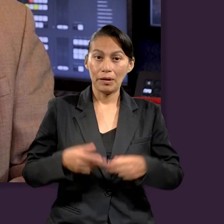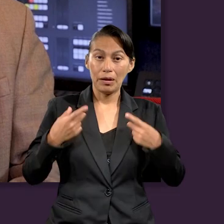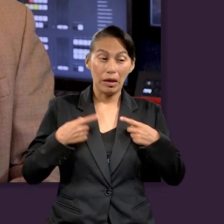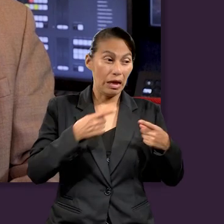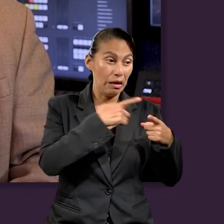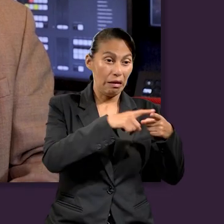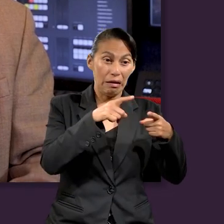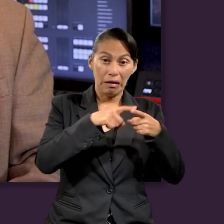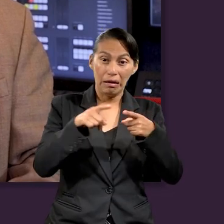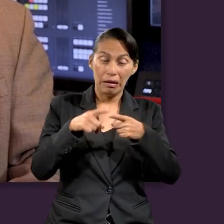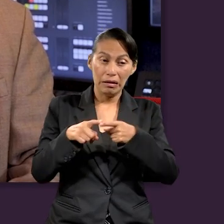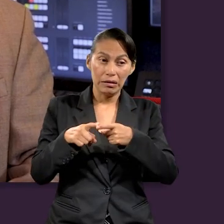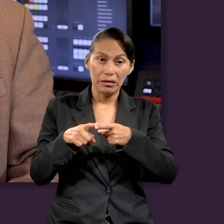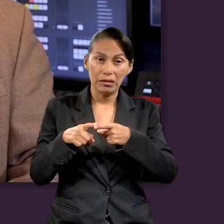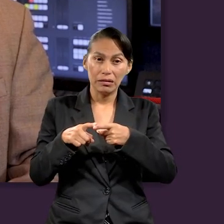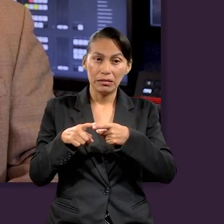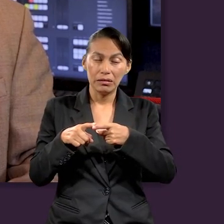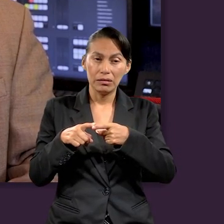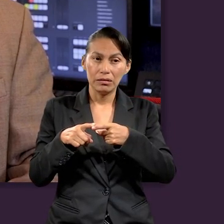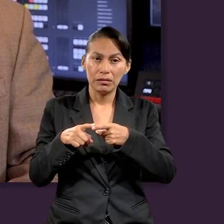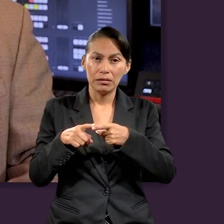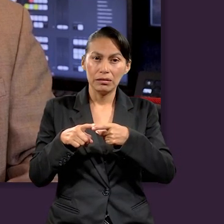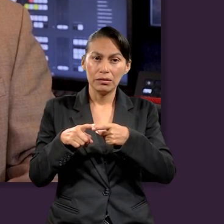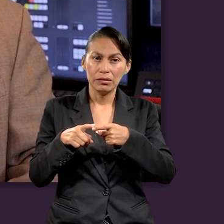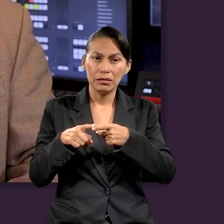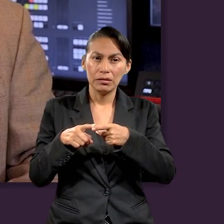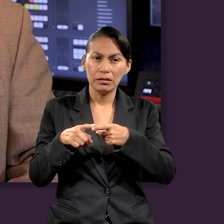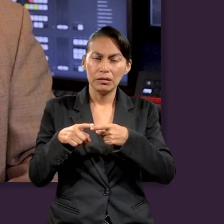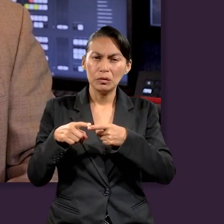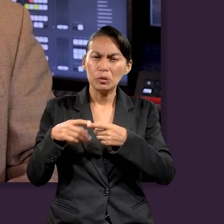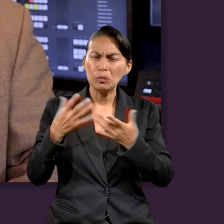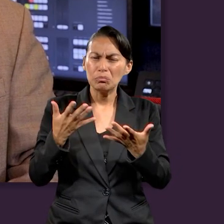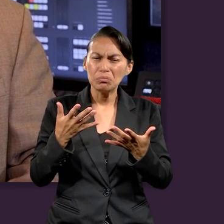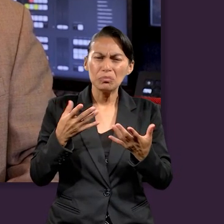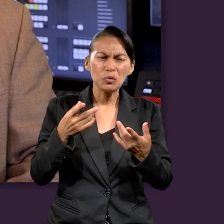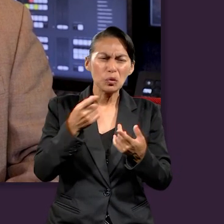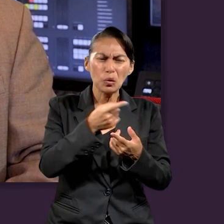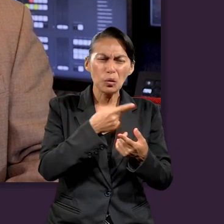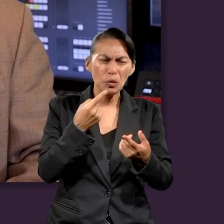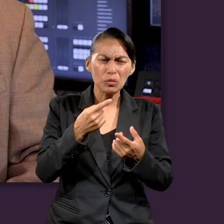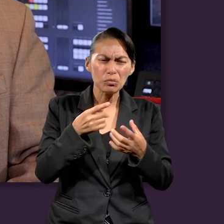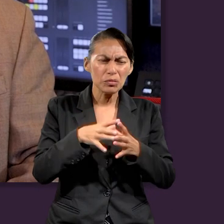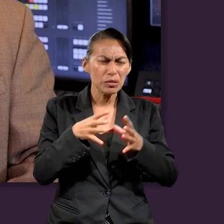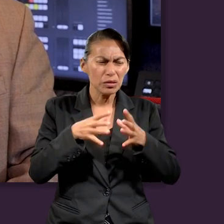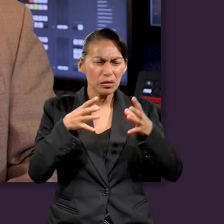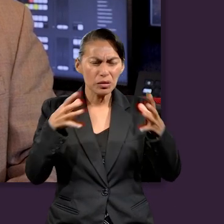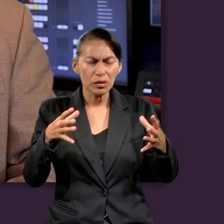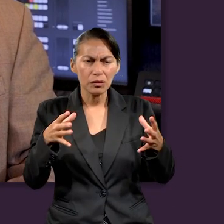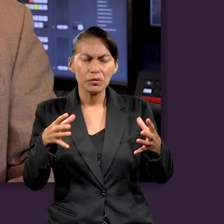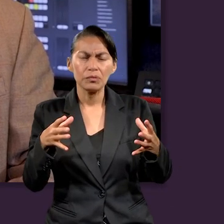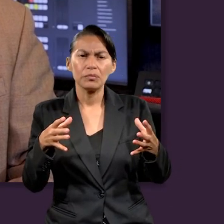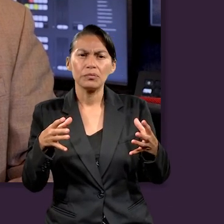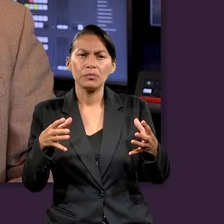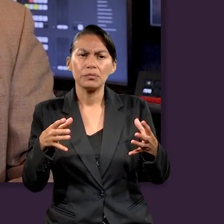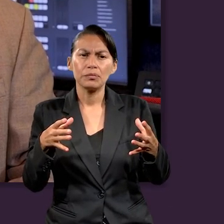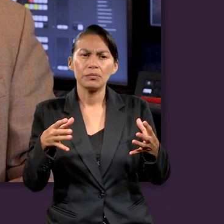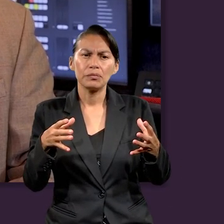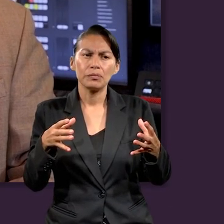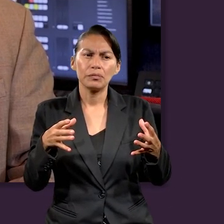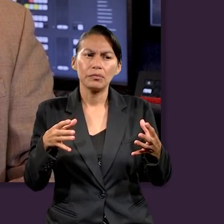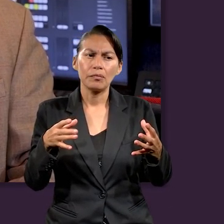Como muchas civilizaciones de la media luna de las tierras fértiles, se desarrollaron civilizaciones